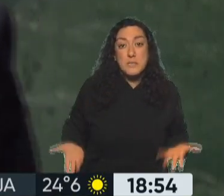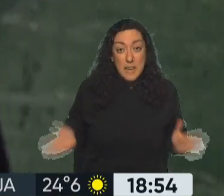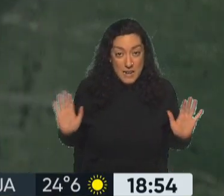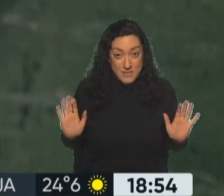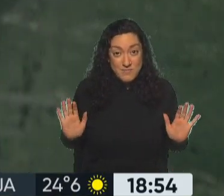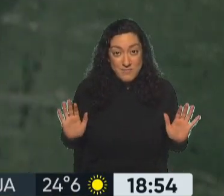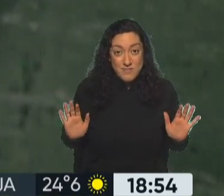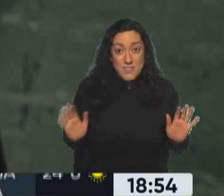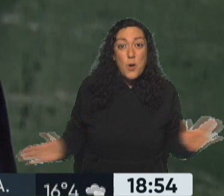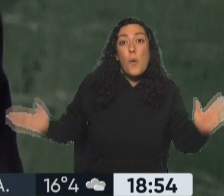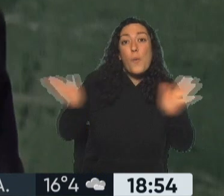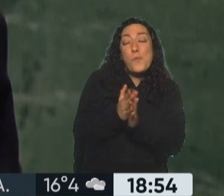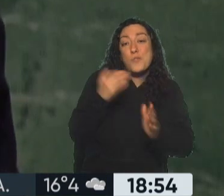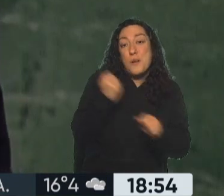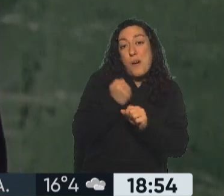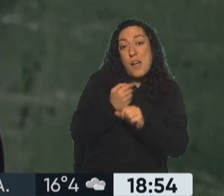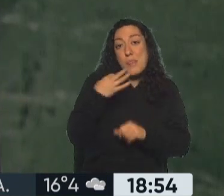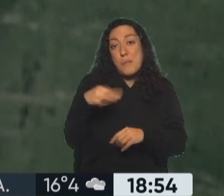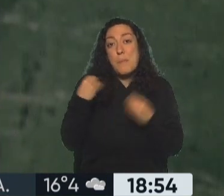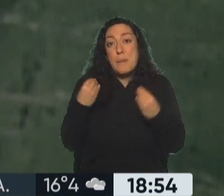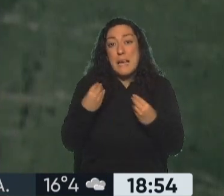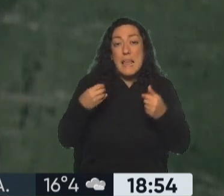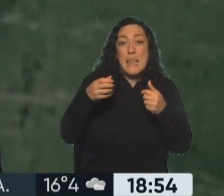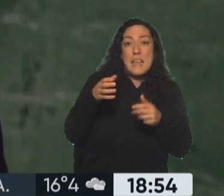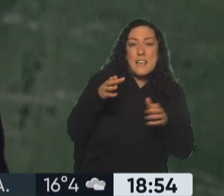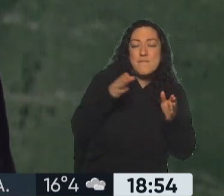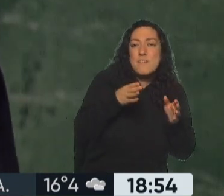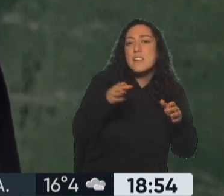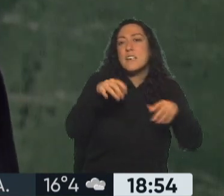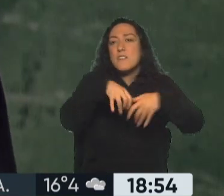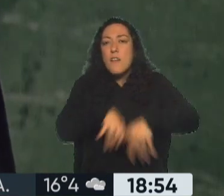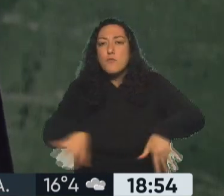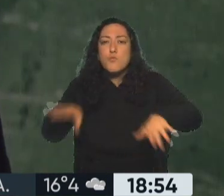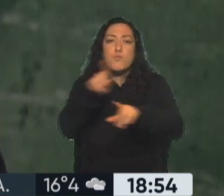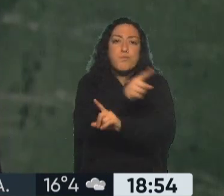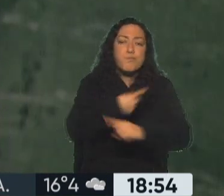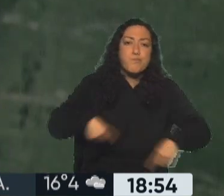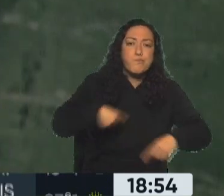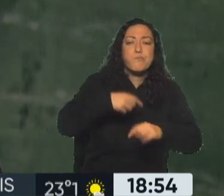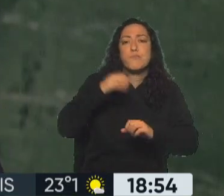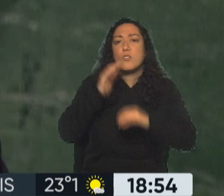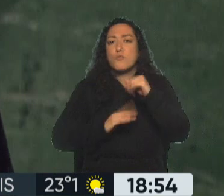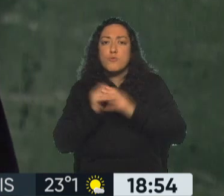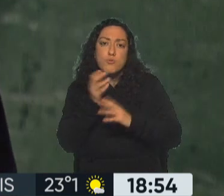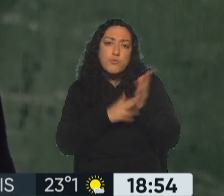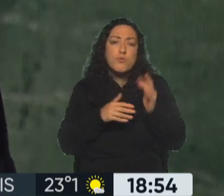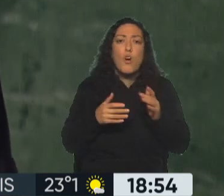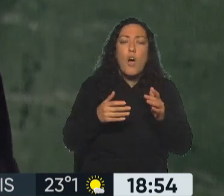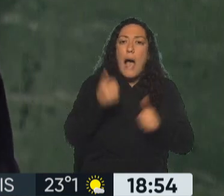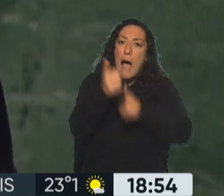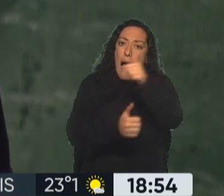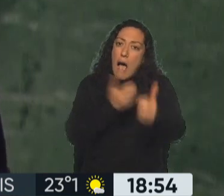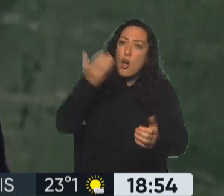trabajemos conjuntamente para llevar a cabo obras de infraestructura que nos permitan competir industrialmente desde nuestra región.